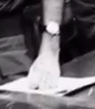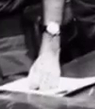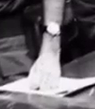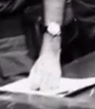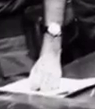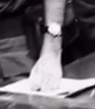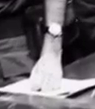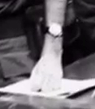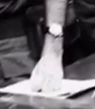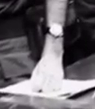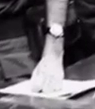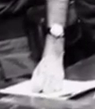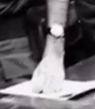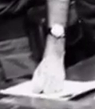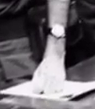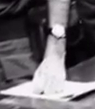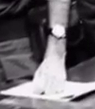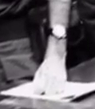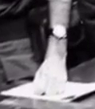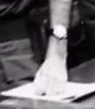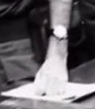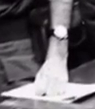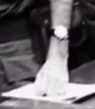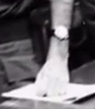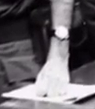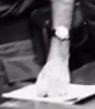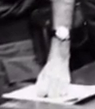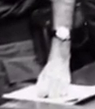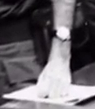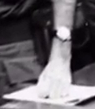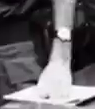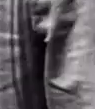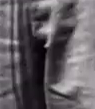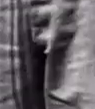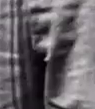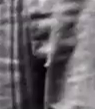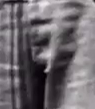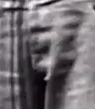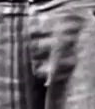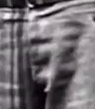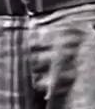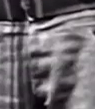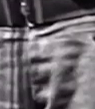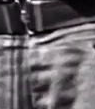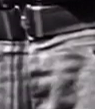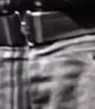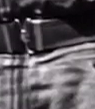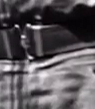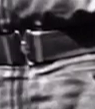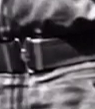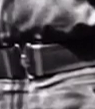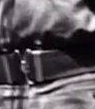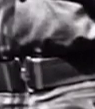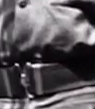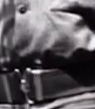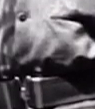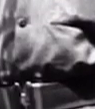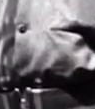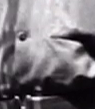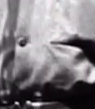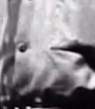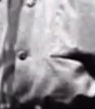yo me muevo como viví. Yo me muero